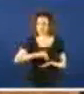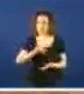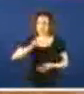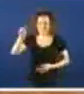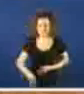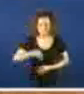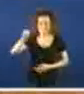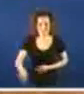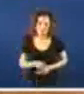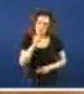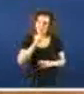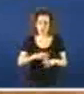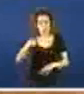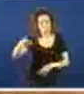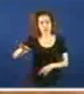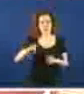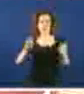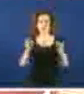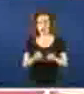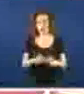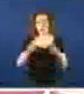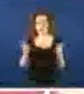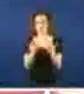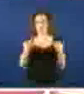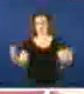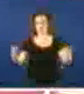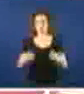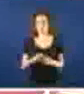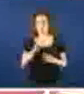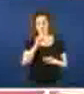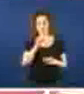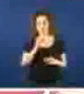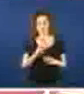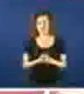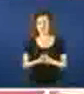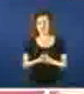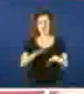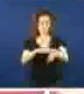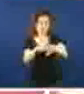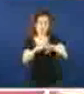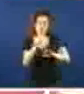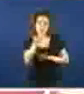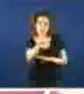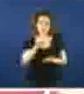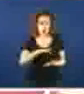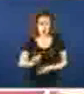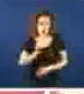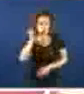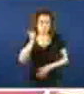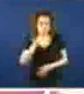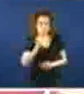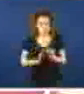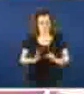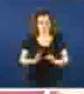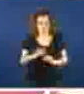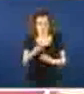pleno. Pero creo que... No, tres chamadas orden, tres chamadas... Perdone, tuvo vostede a oportunidade de rectificar. Tres